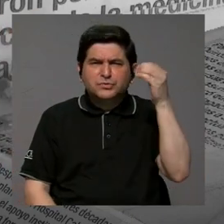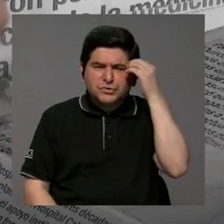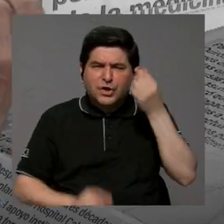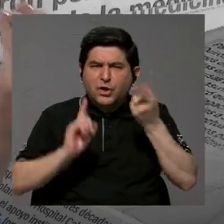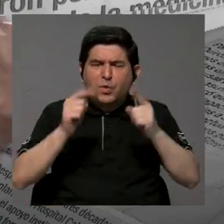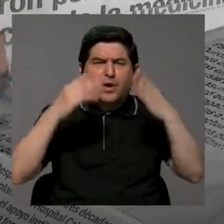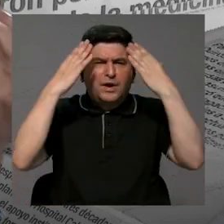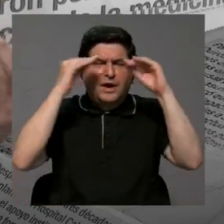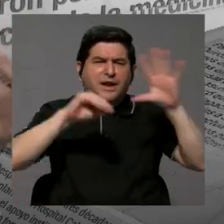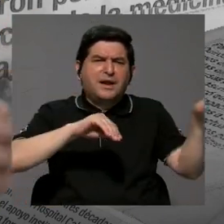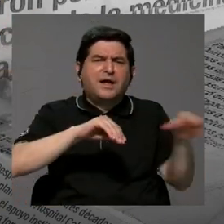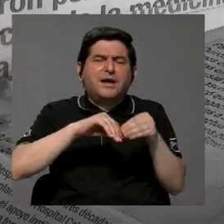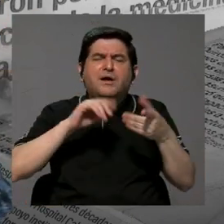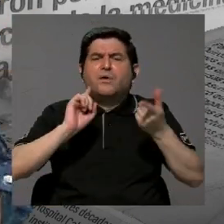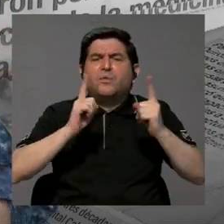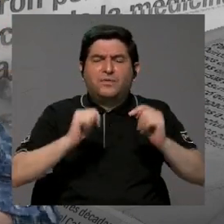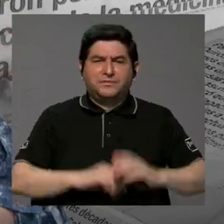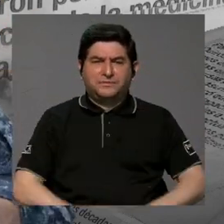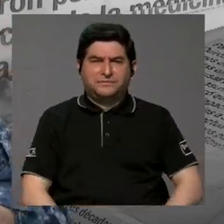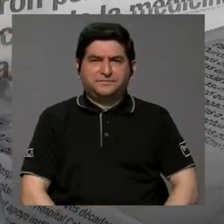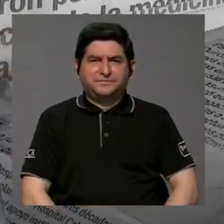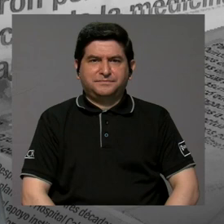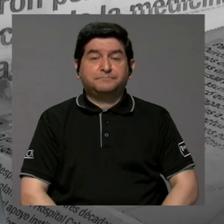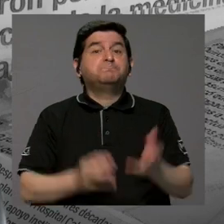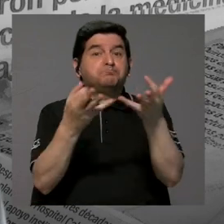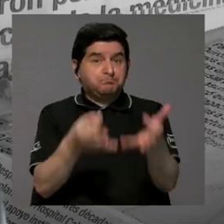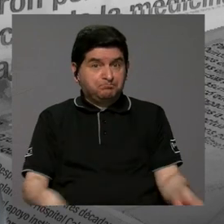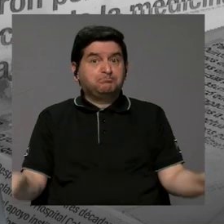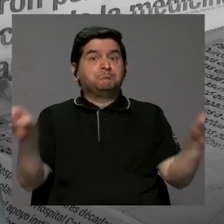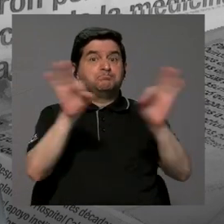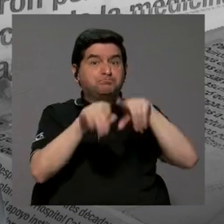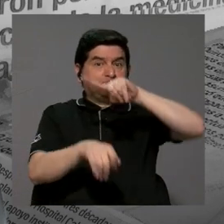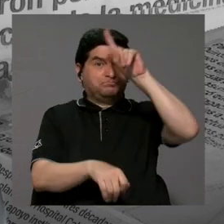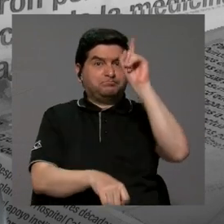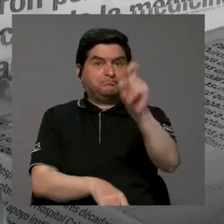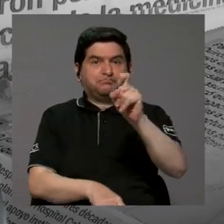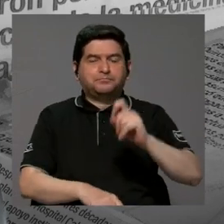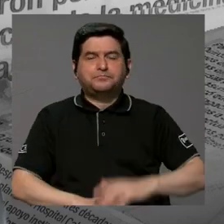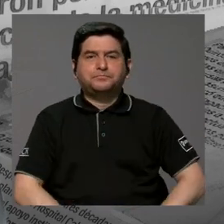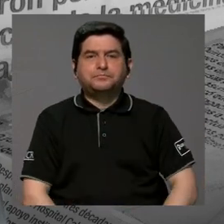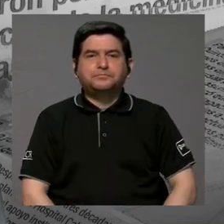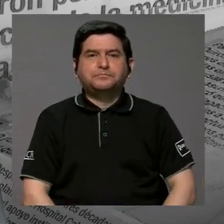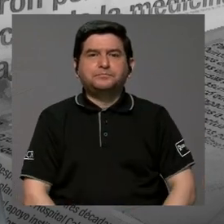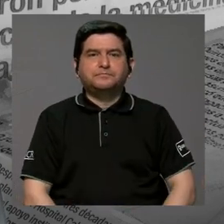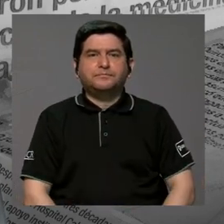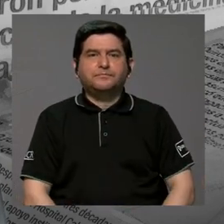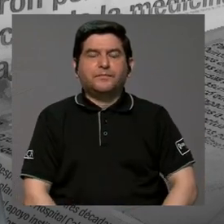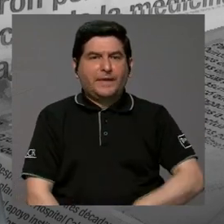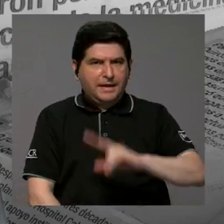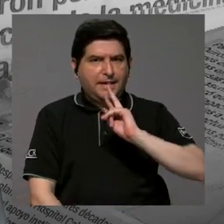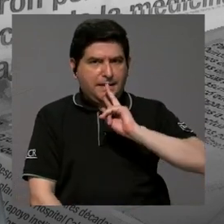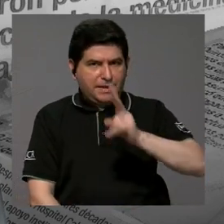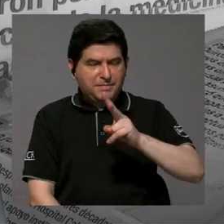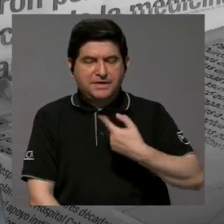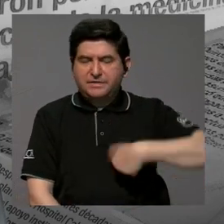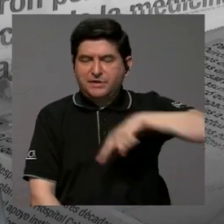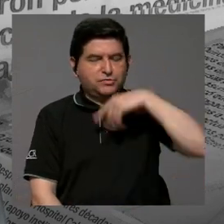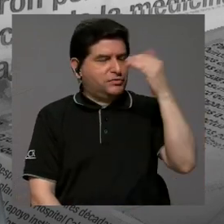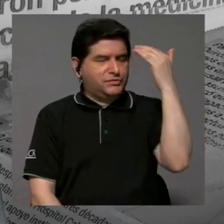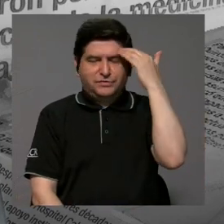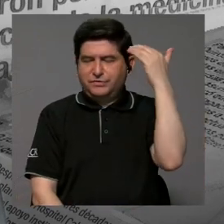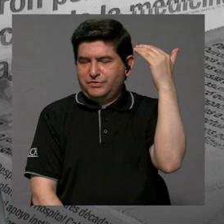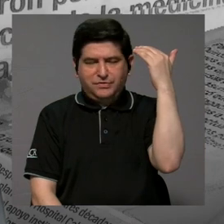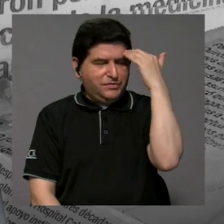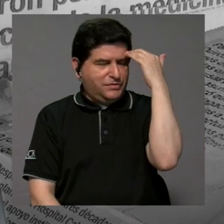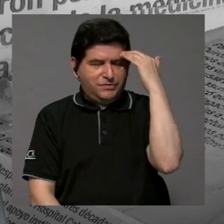eso y qué información adicional tiene? Claro, muy importante su pregunta, Alejandra. Bueno, definitivamente no